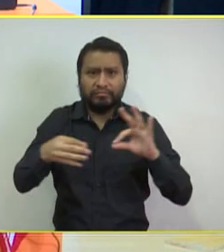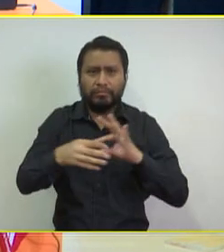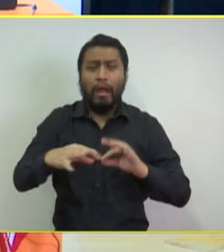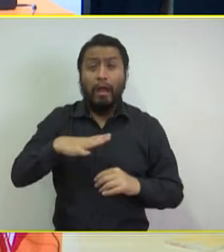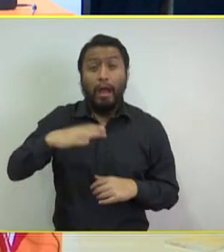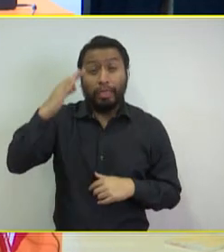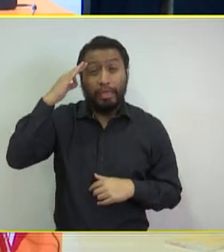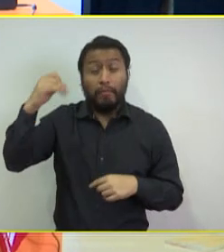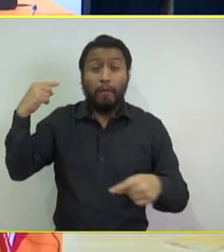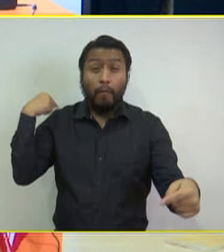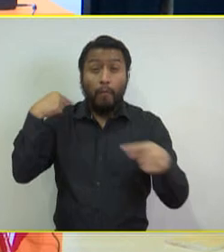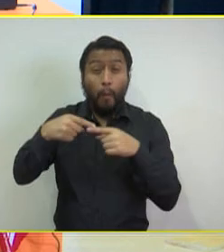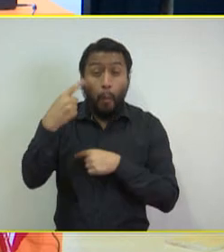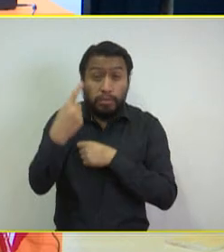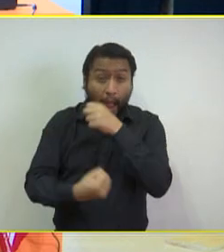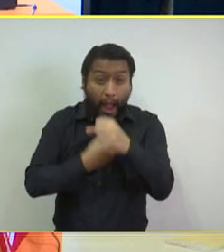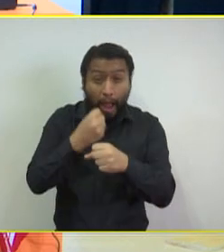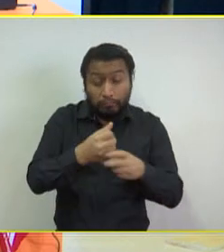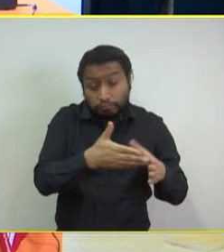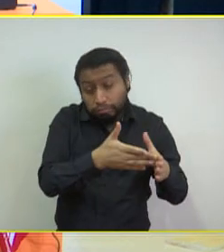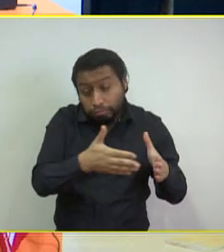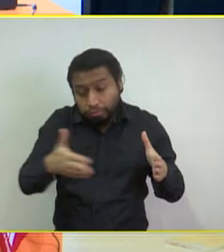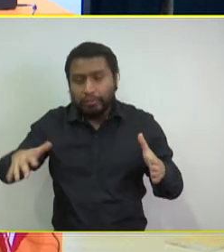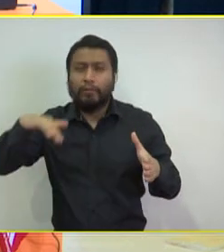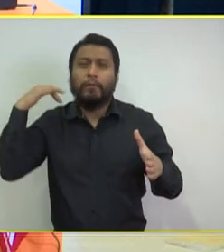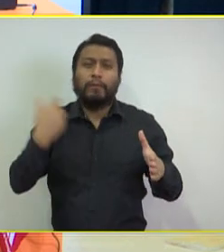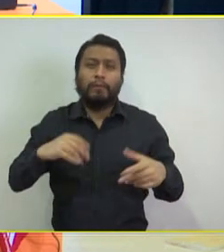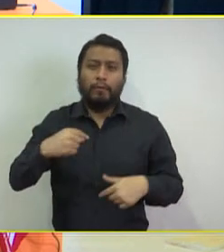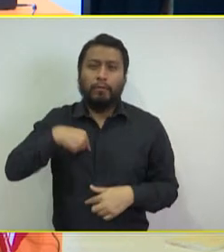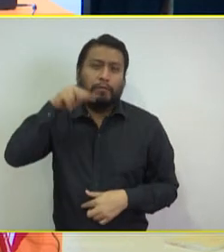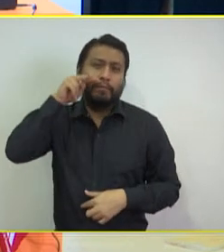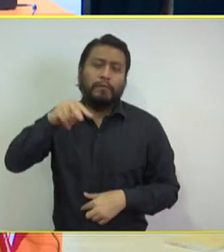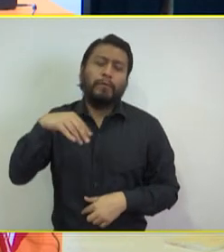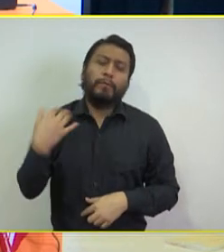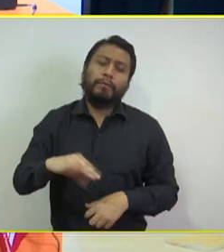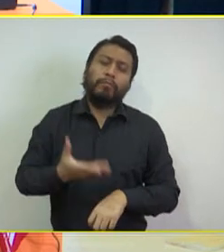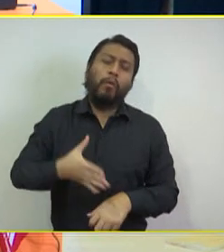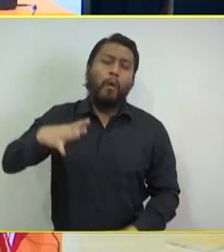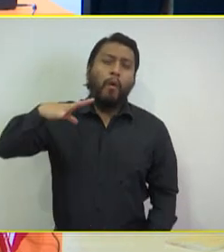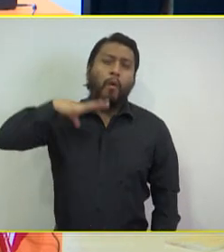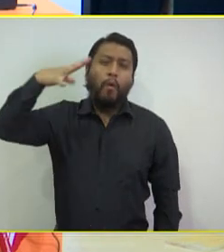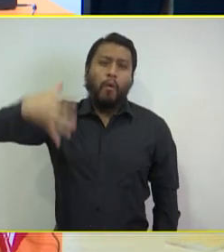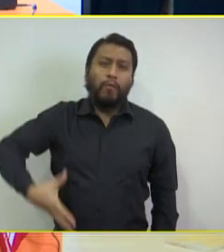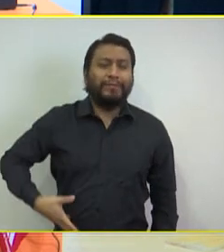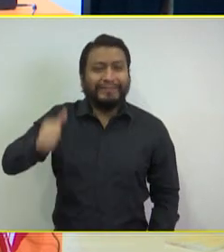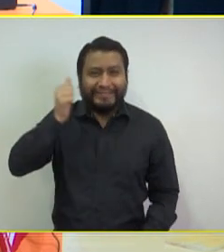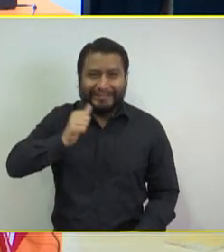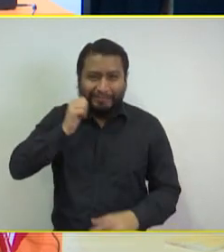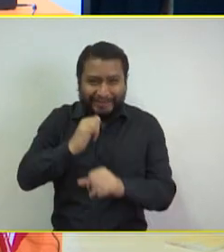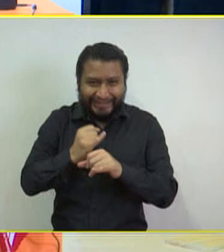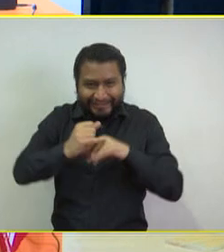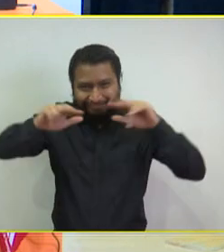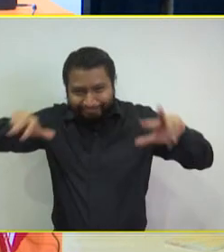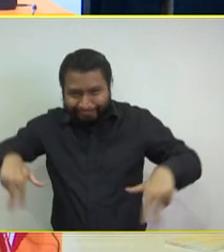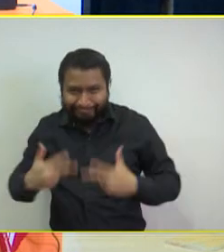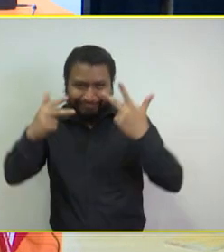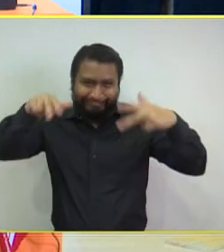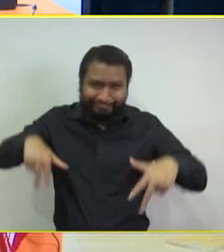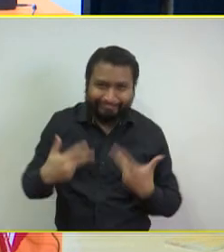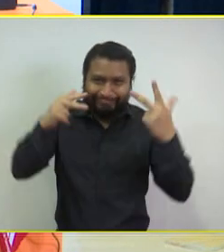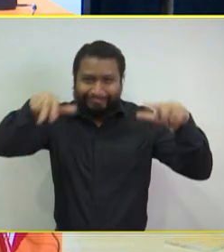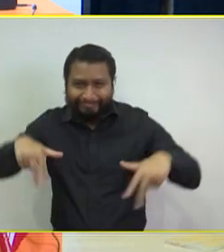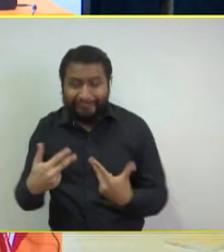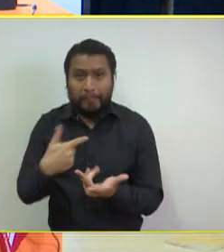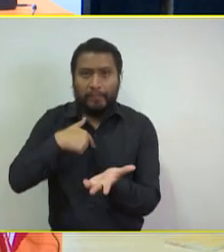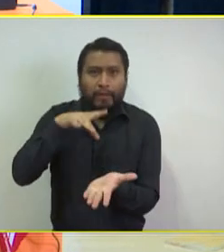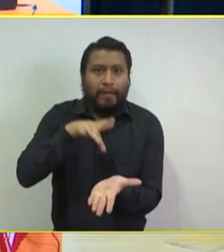durante este año, pues a mí me da mucho orgullo, la verdad. Yo siempre los estuve viendo en línea, tratando de apoyarlos en lo más